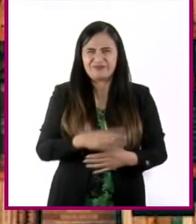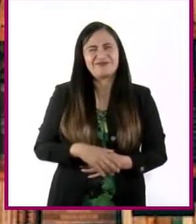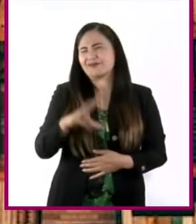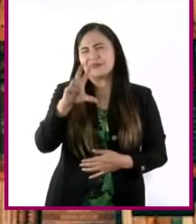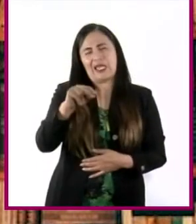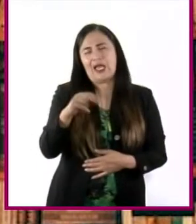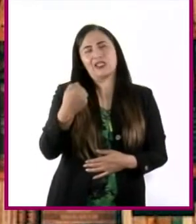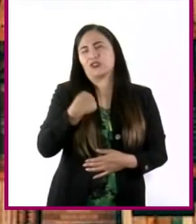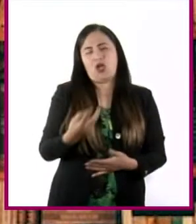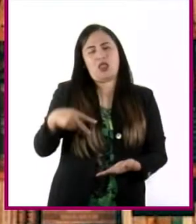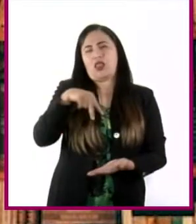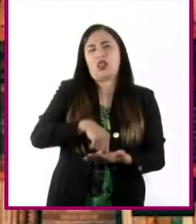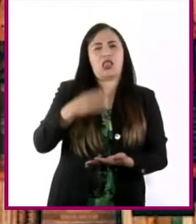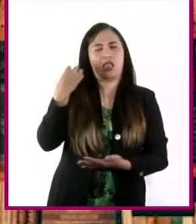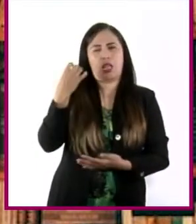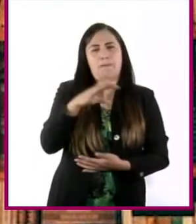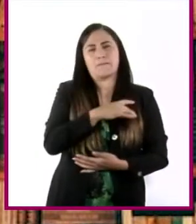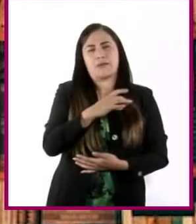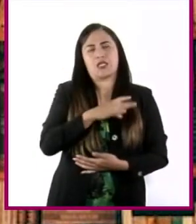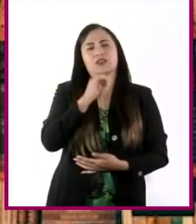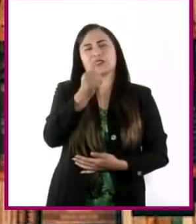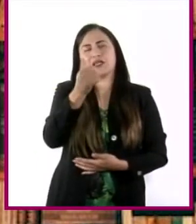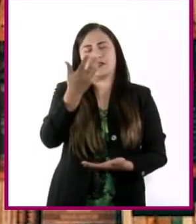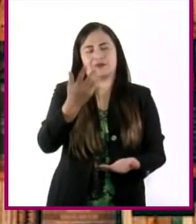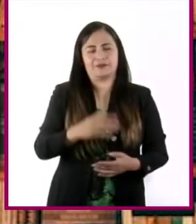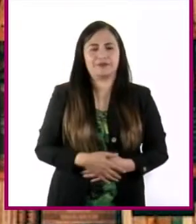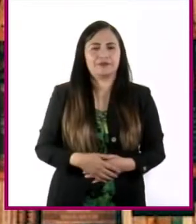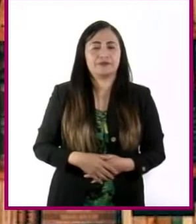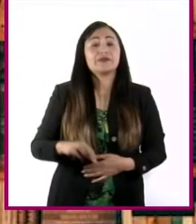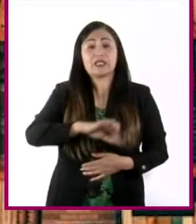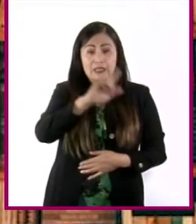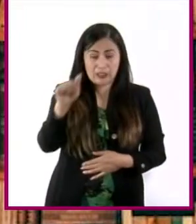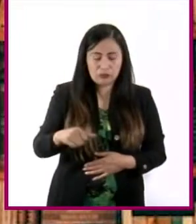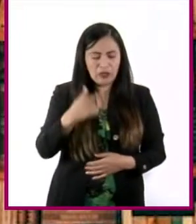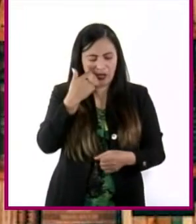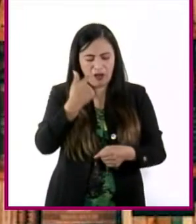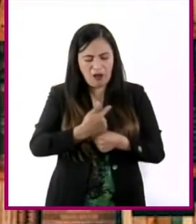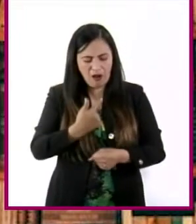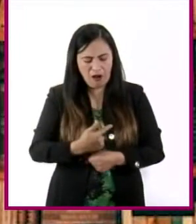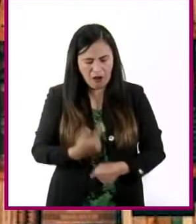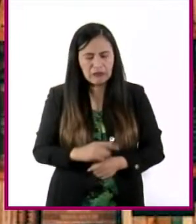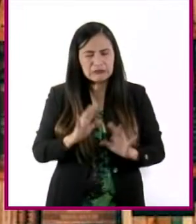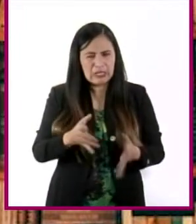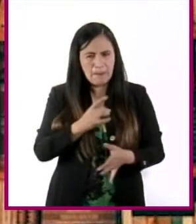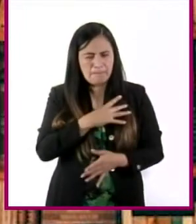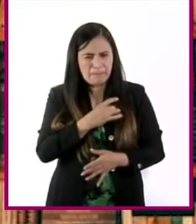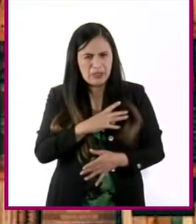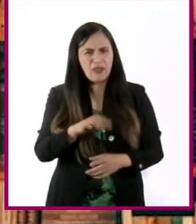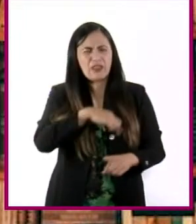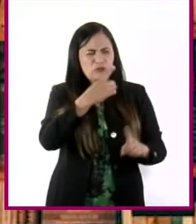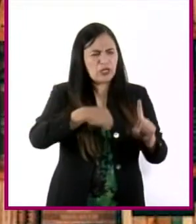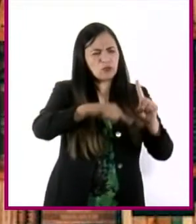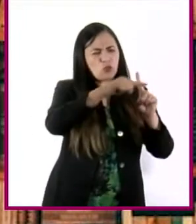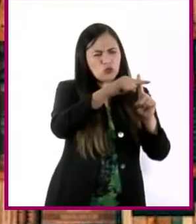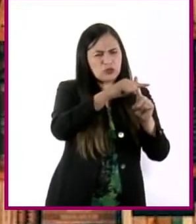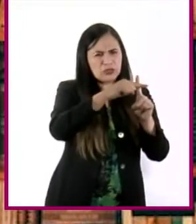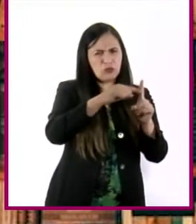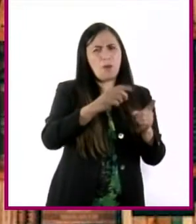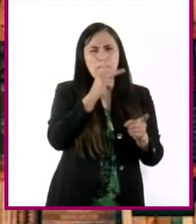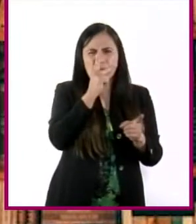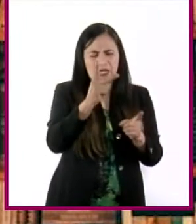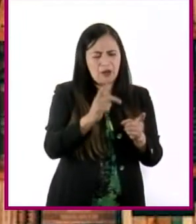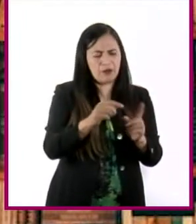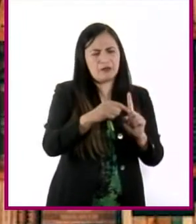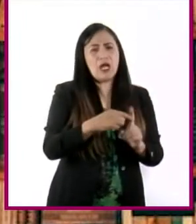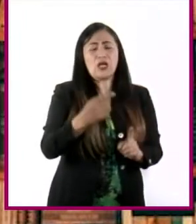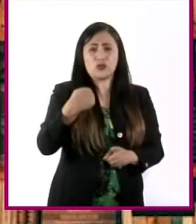la verdad no tengo. Después de que reconozcan sus temores, escriban una frase positiva para cada uno de ellos. Por ejemplo,